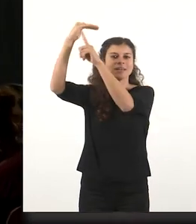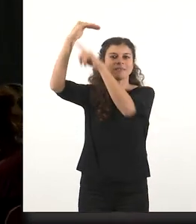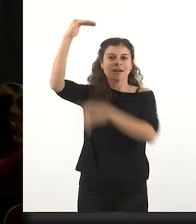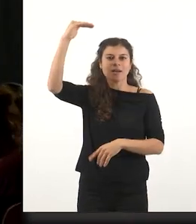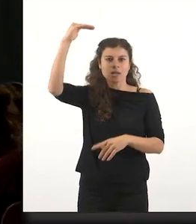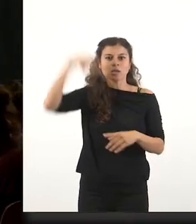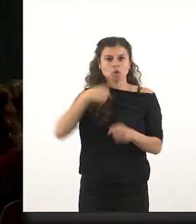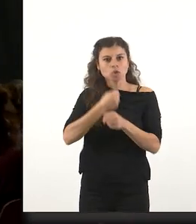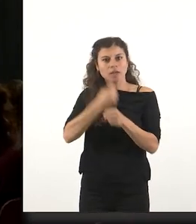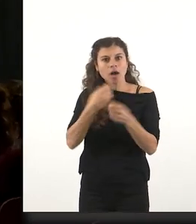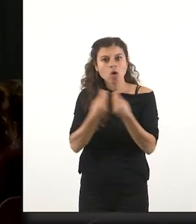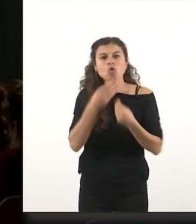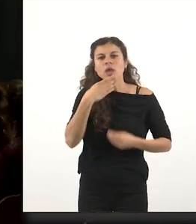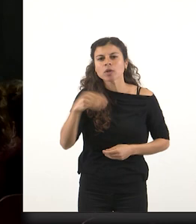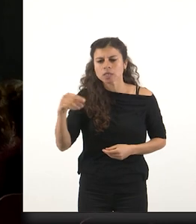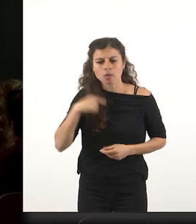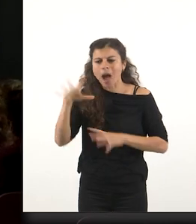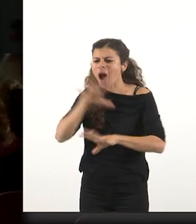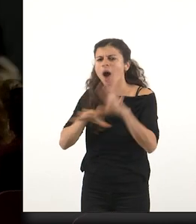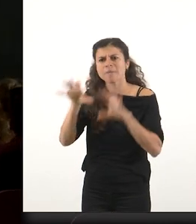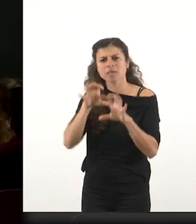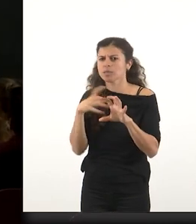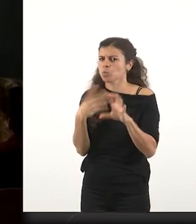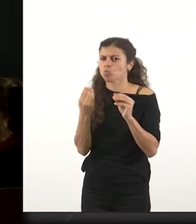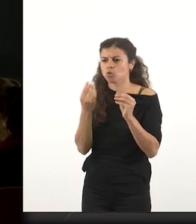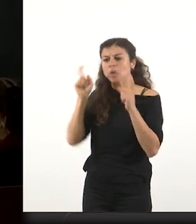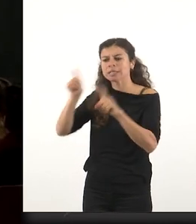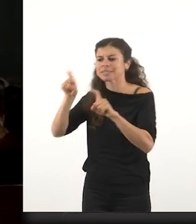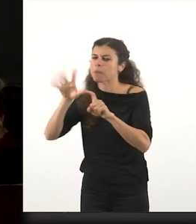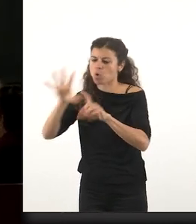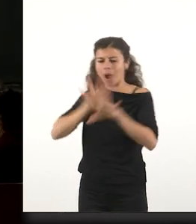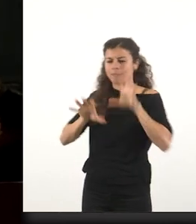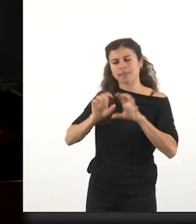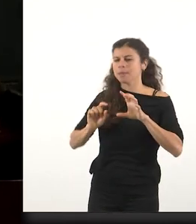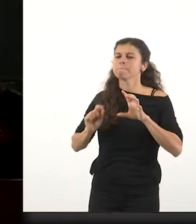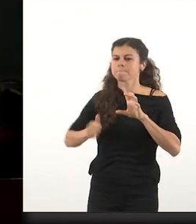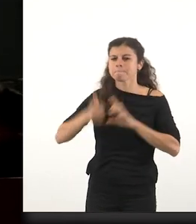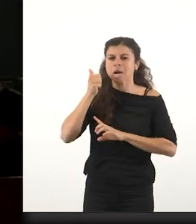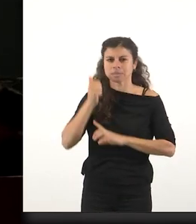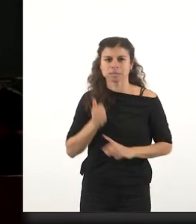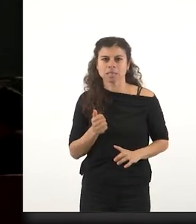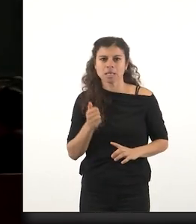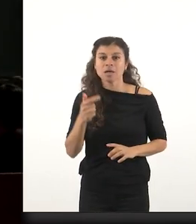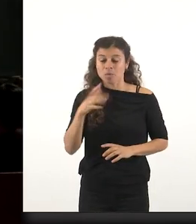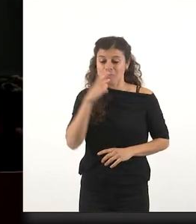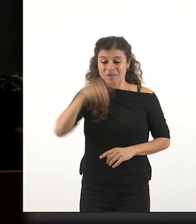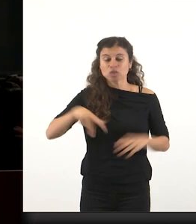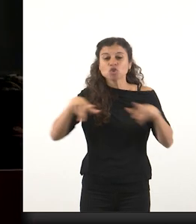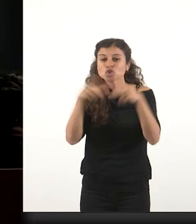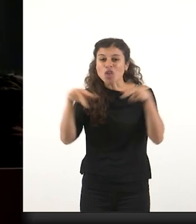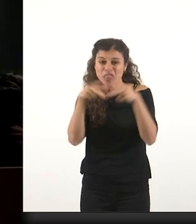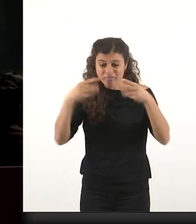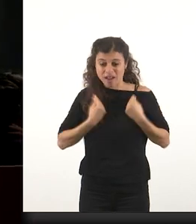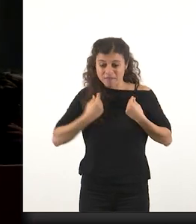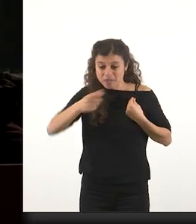con adolescentes, os lo juro que he aprendido yo mucho más de lo que he enseñado. Me fui dando cuenta que hay una sociedad que es completamente adultocéntrica, donde los adultos y